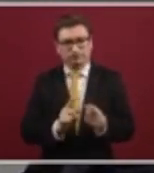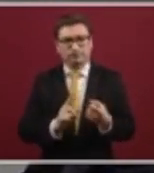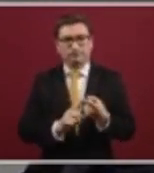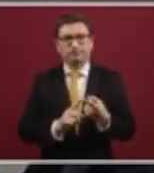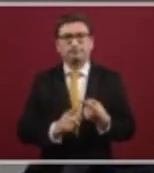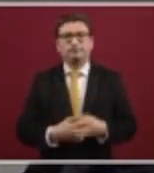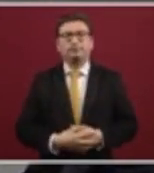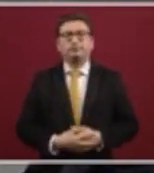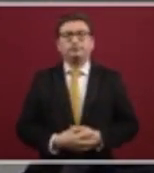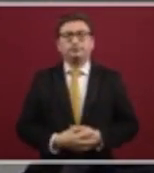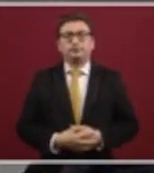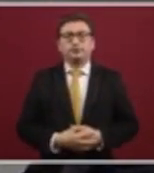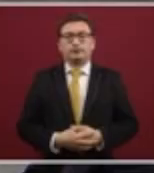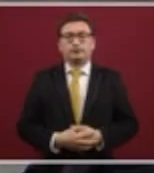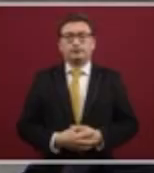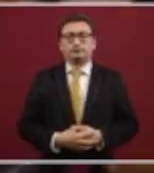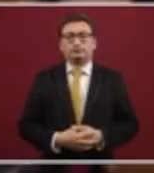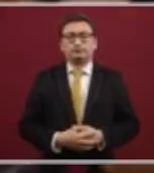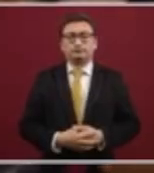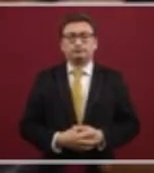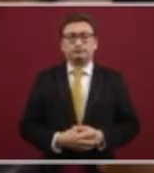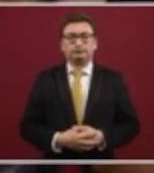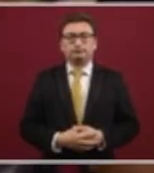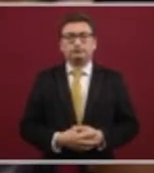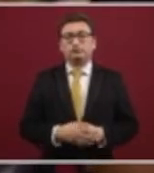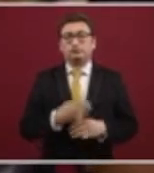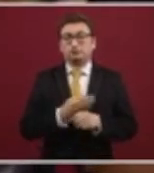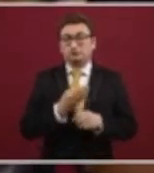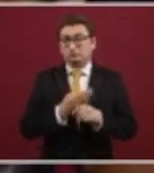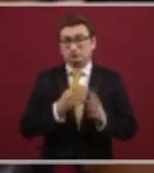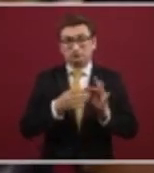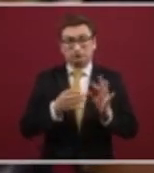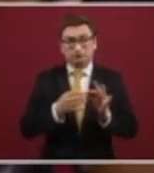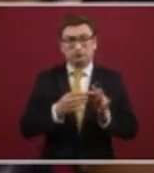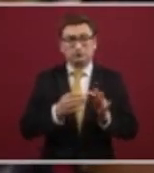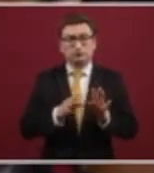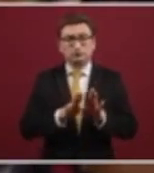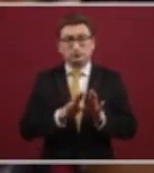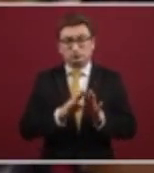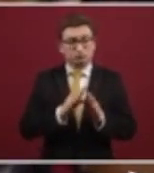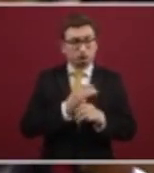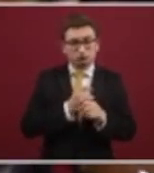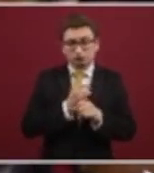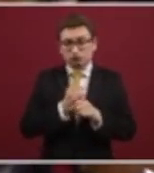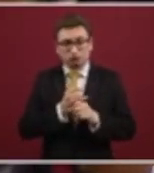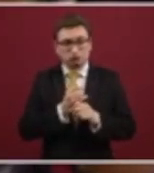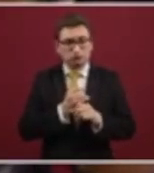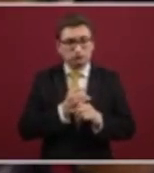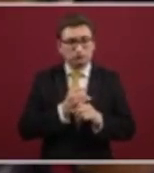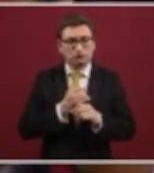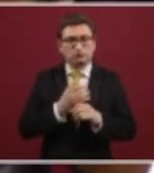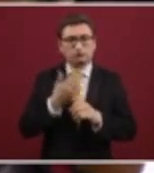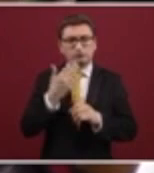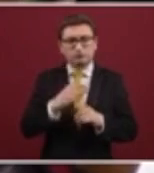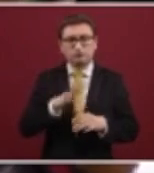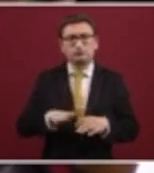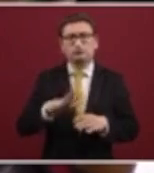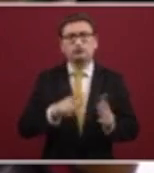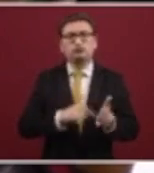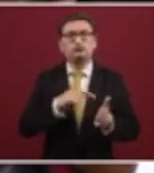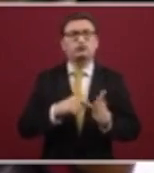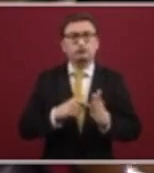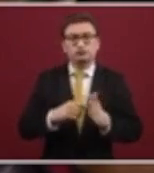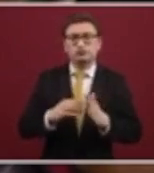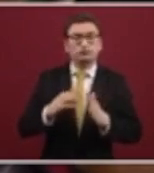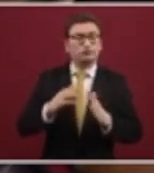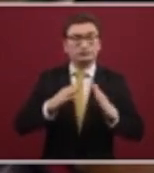un, esto habría que ver que ya se hizo el sondeo y hay un gran déficit de albergues, hay un gran